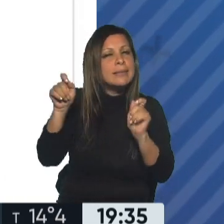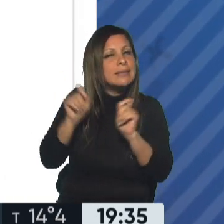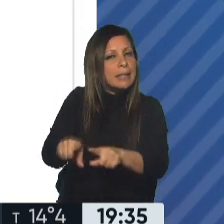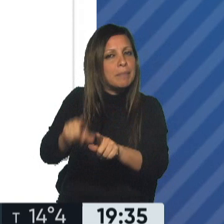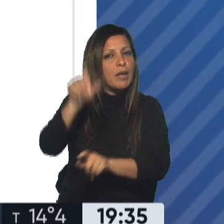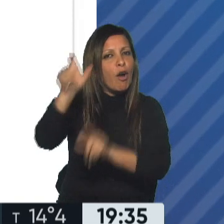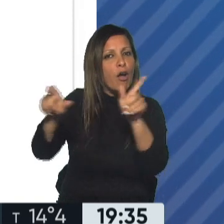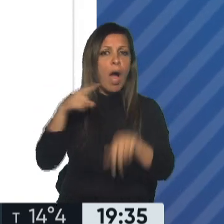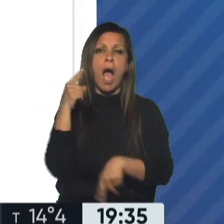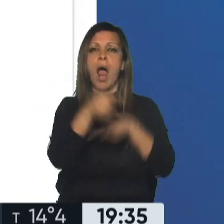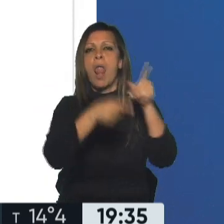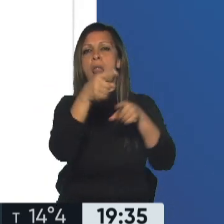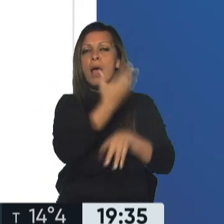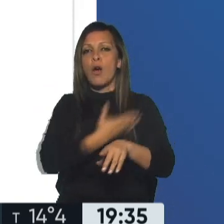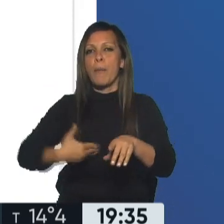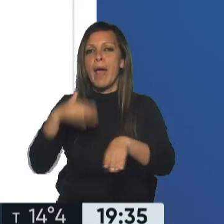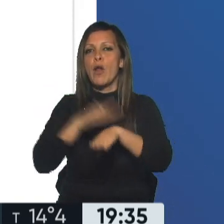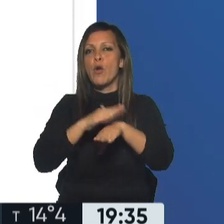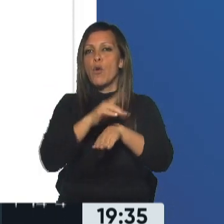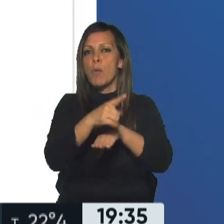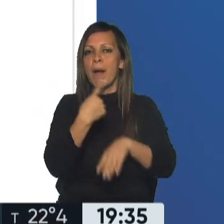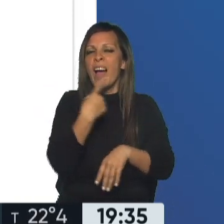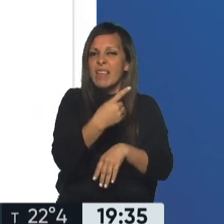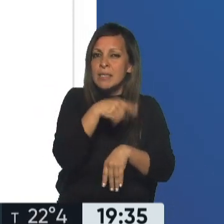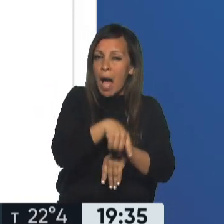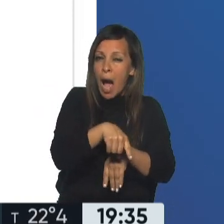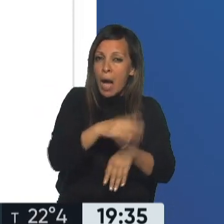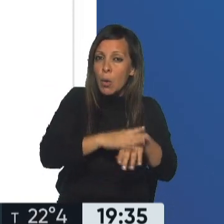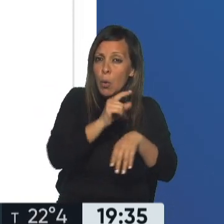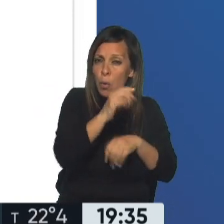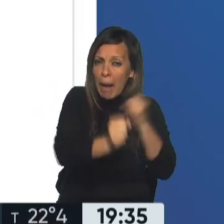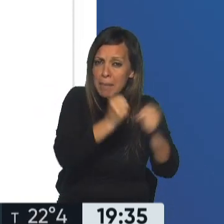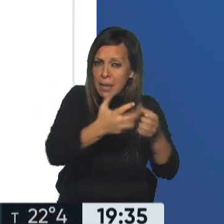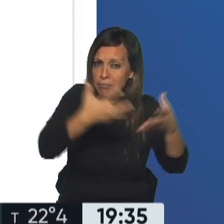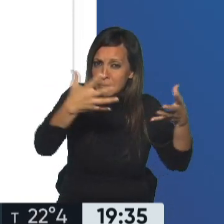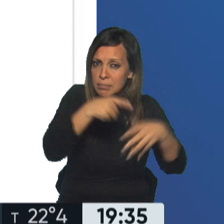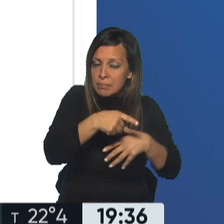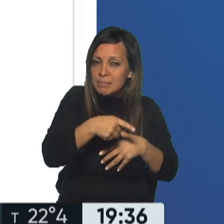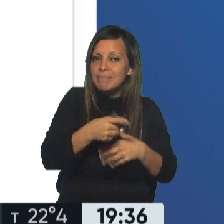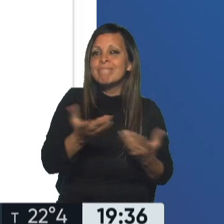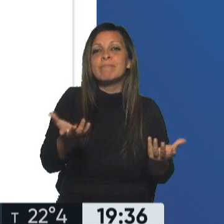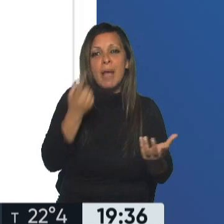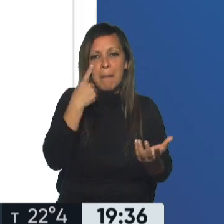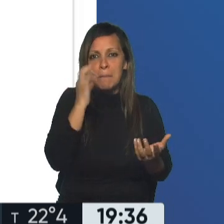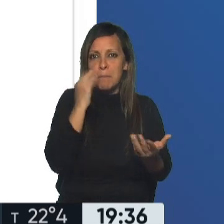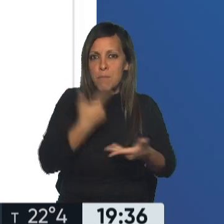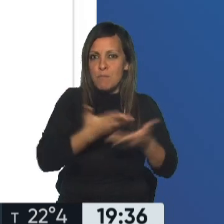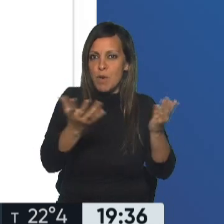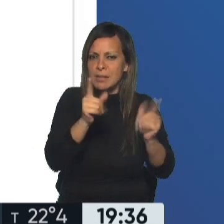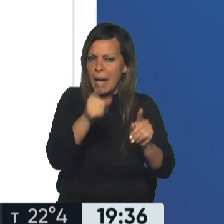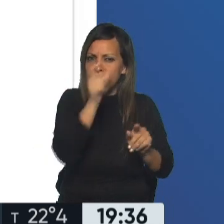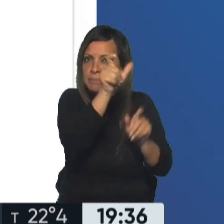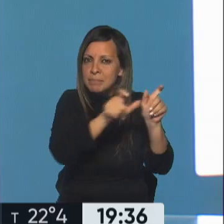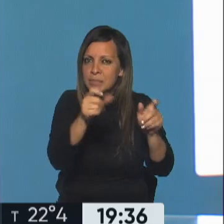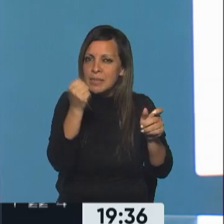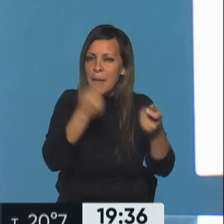los gobiernos y bancos, están culpando a la macro de esa época. Y entonces, bueno, ahí muestra un poco el balance. Y ahí también me pregunto, Feli,